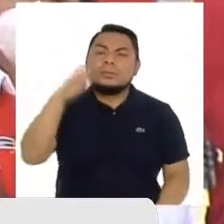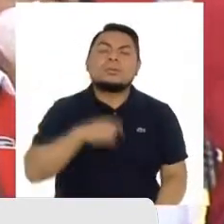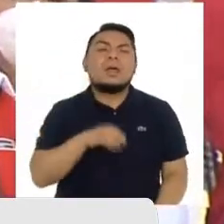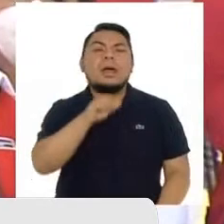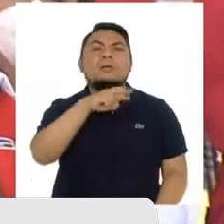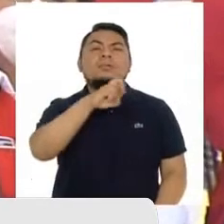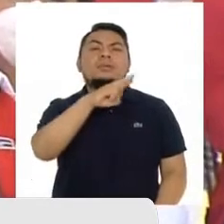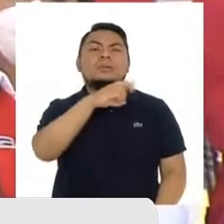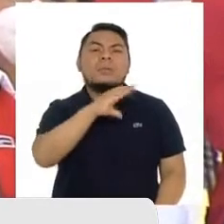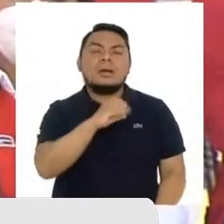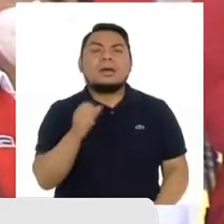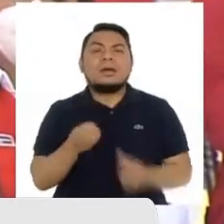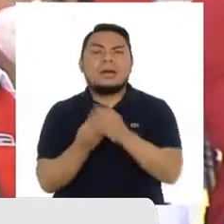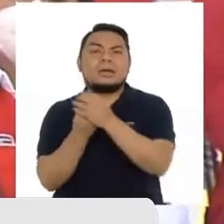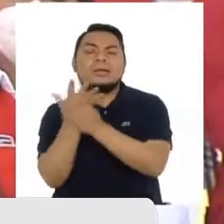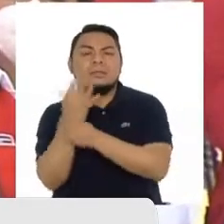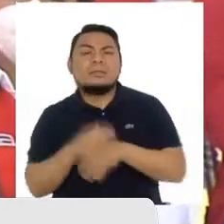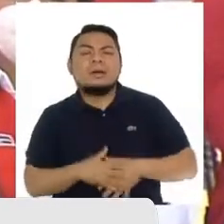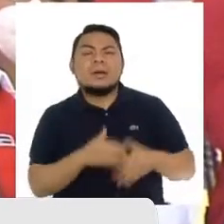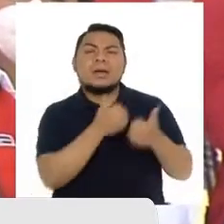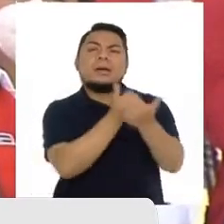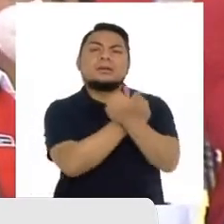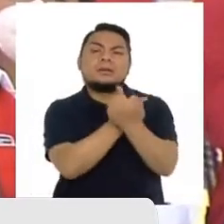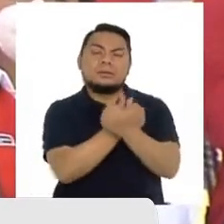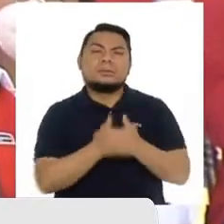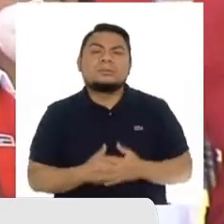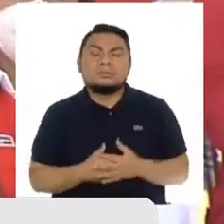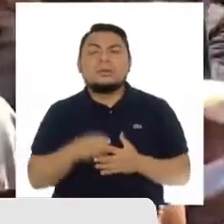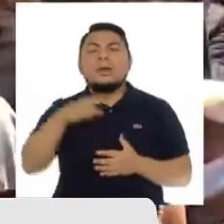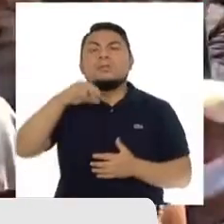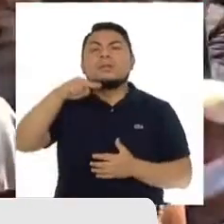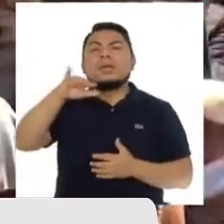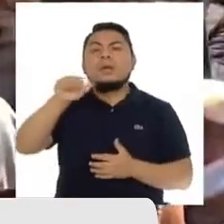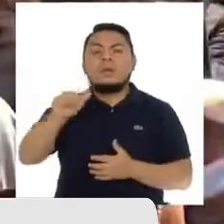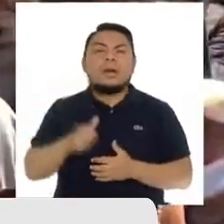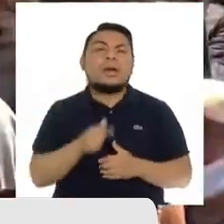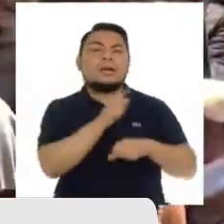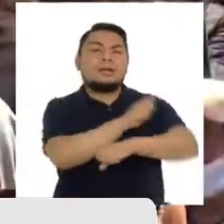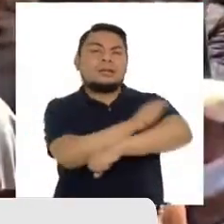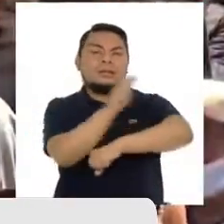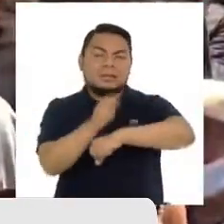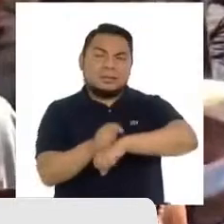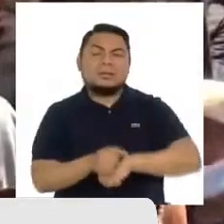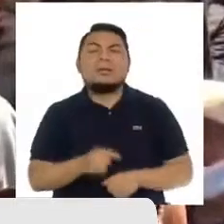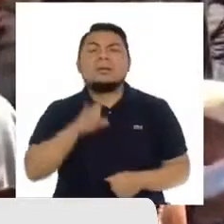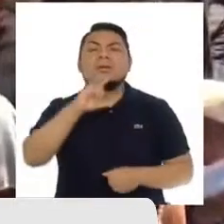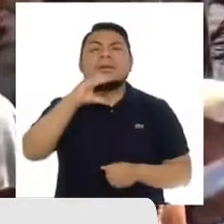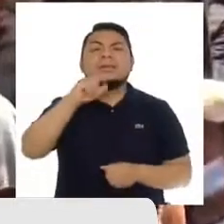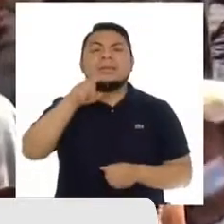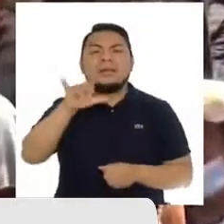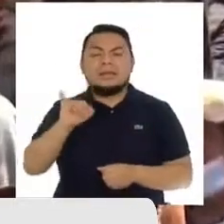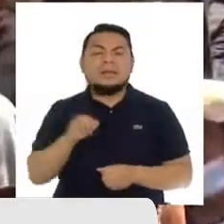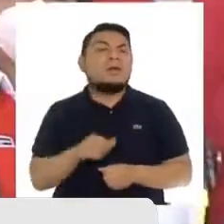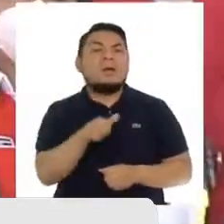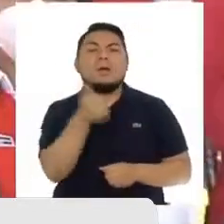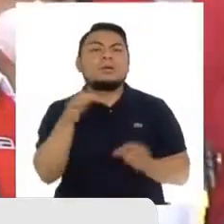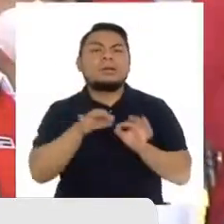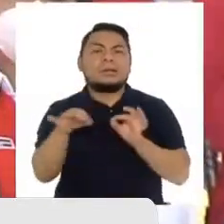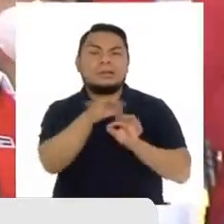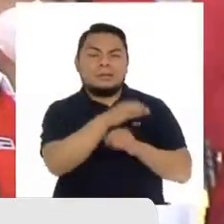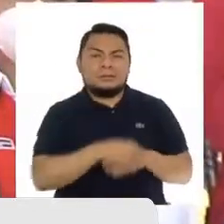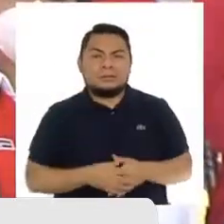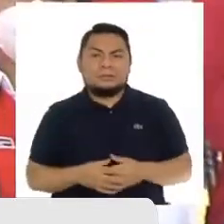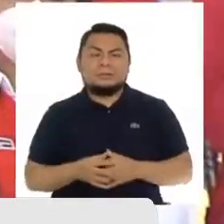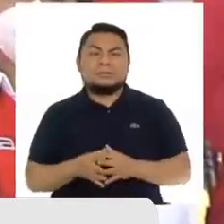arequipa ayacucho moquegua tacna y ucayali y otras regiones